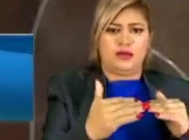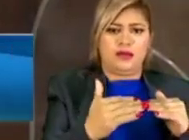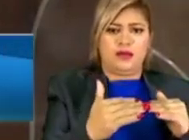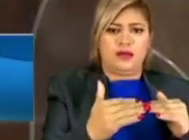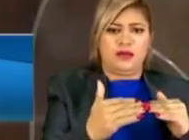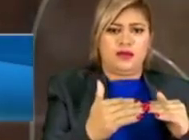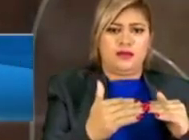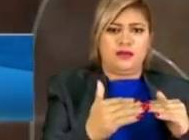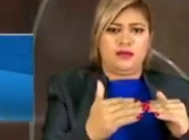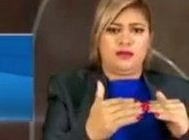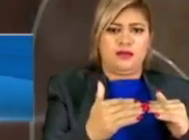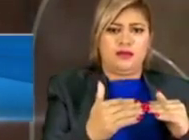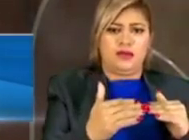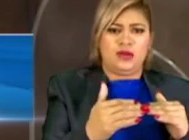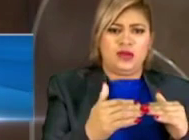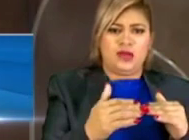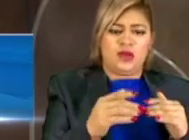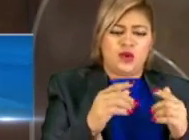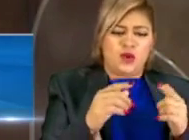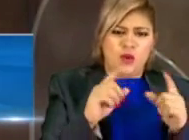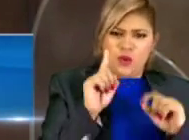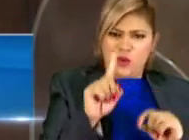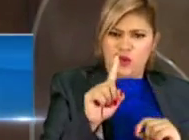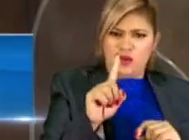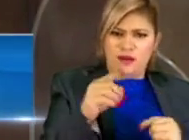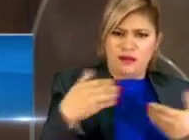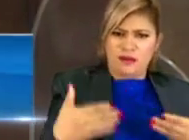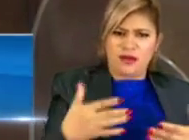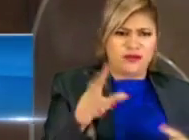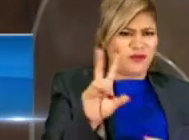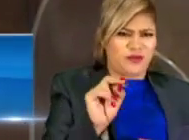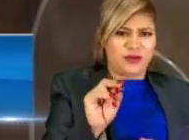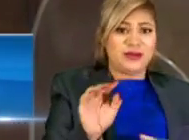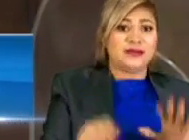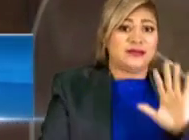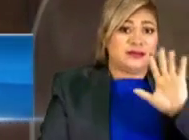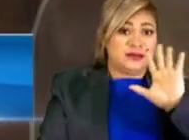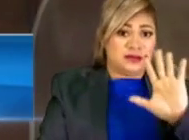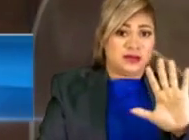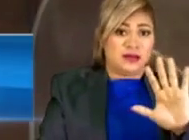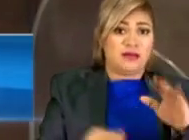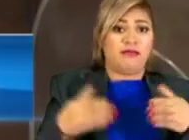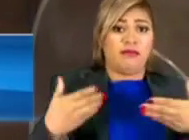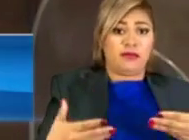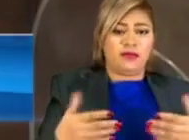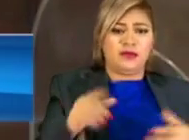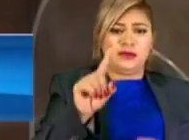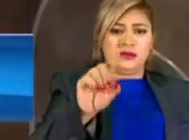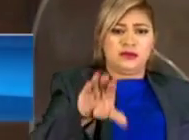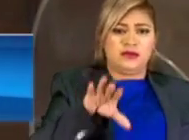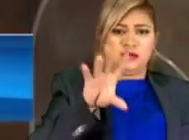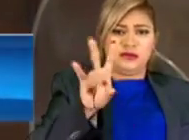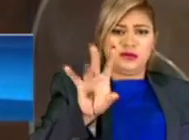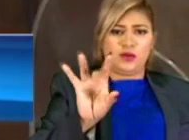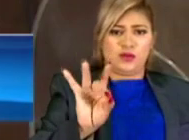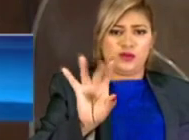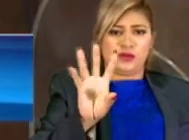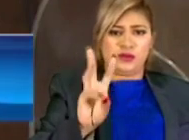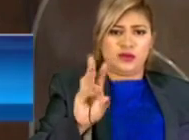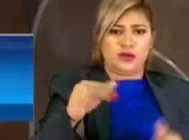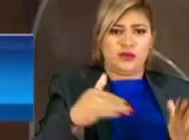No un Panamá, cinco Panamás. Más de 186.000 ciudadanos participaron de este